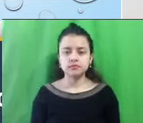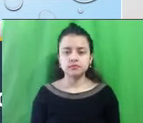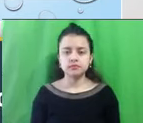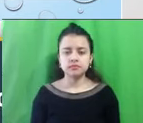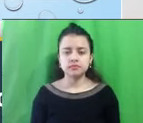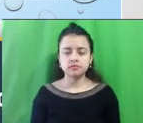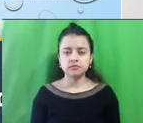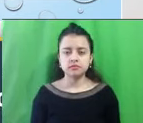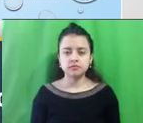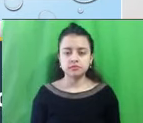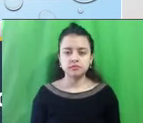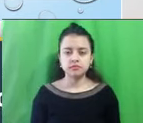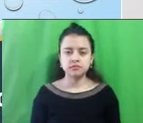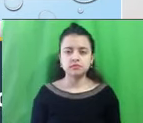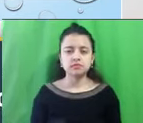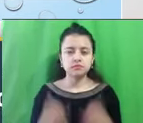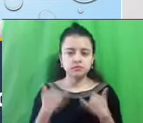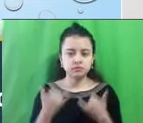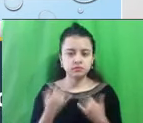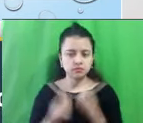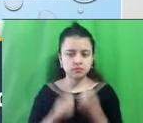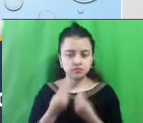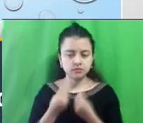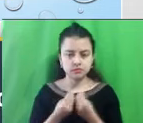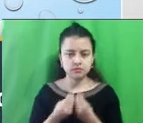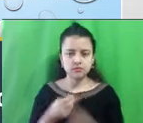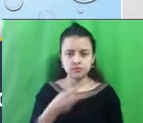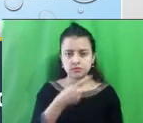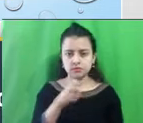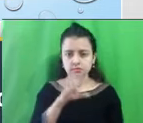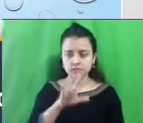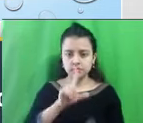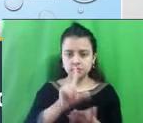En este momento estamos produciendo 205 litros por segundo.